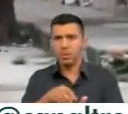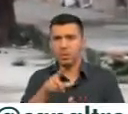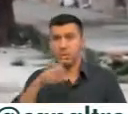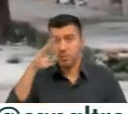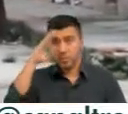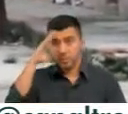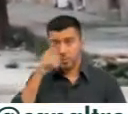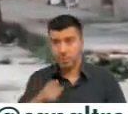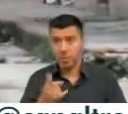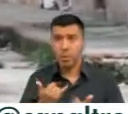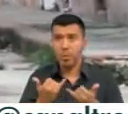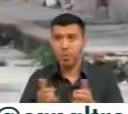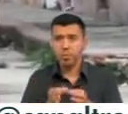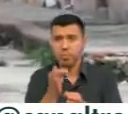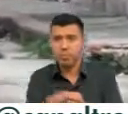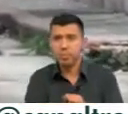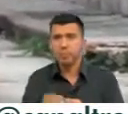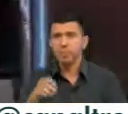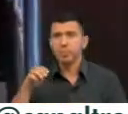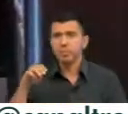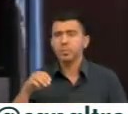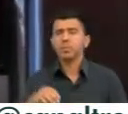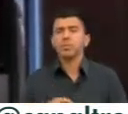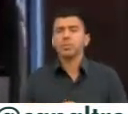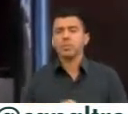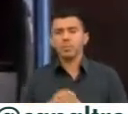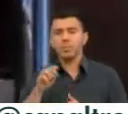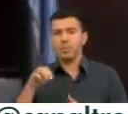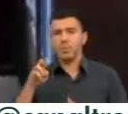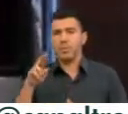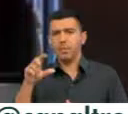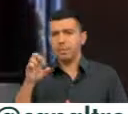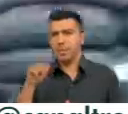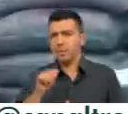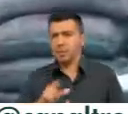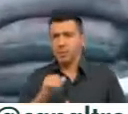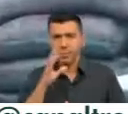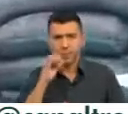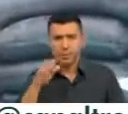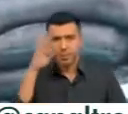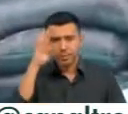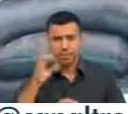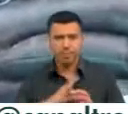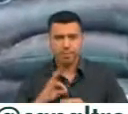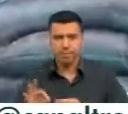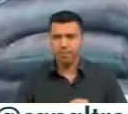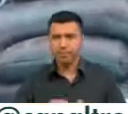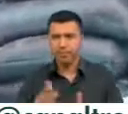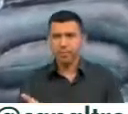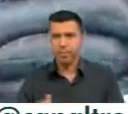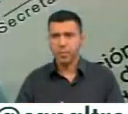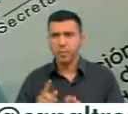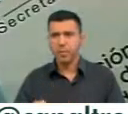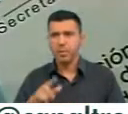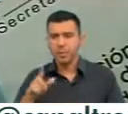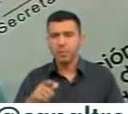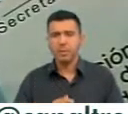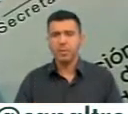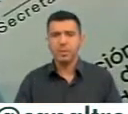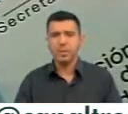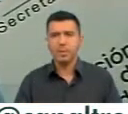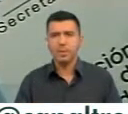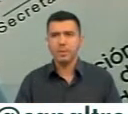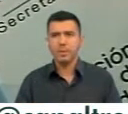corregimiento de las mercedes un patrullero jesús leonardo melgarejo perdió la vida otro informador resultó herido en horas